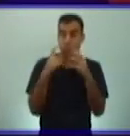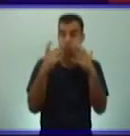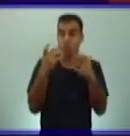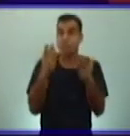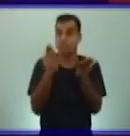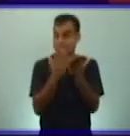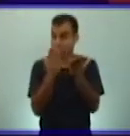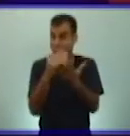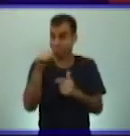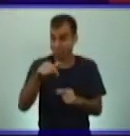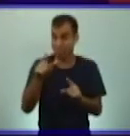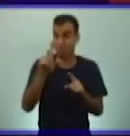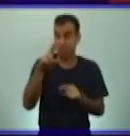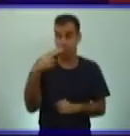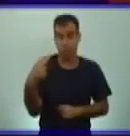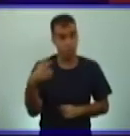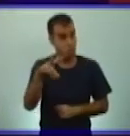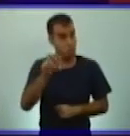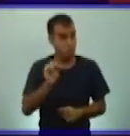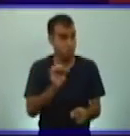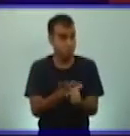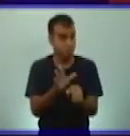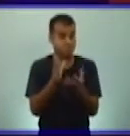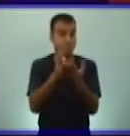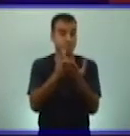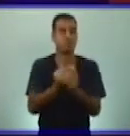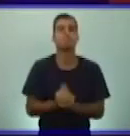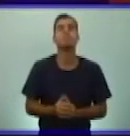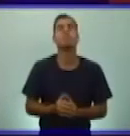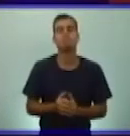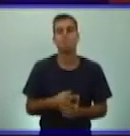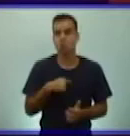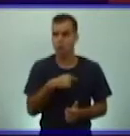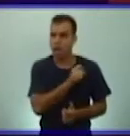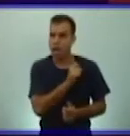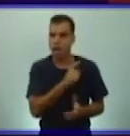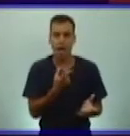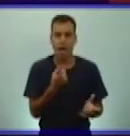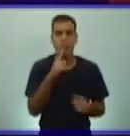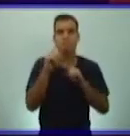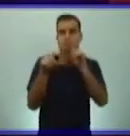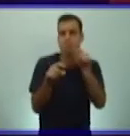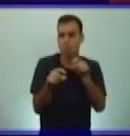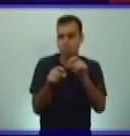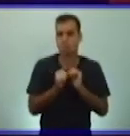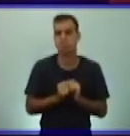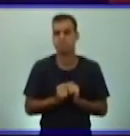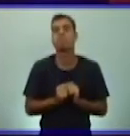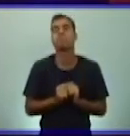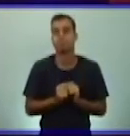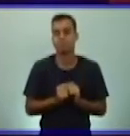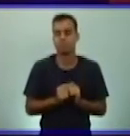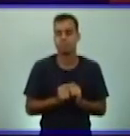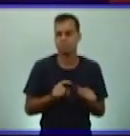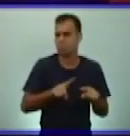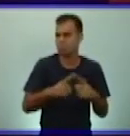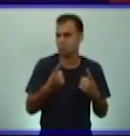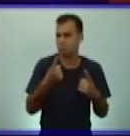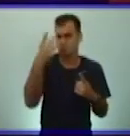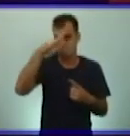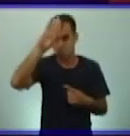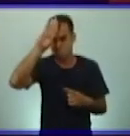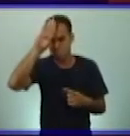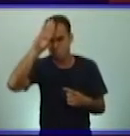hoy comenzaremos nueva. Y quiero comenzar con una pregunta. ¿Por qué la República de Cuba es